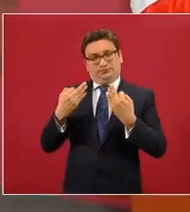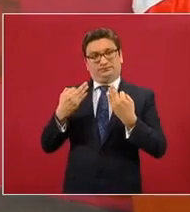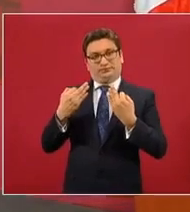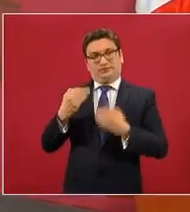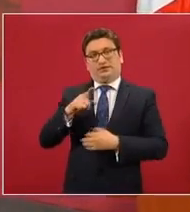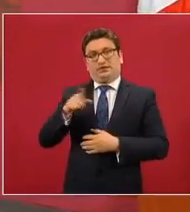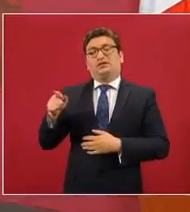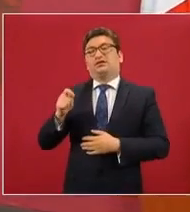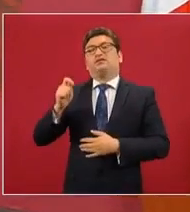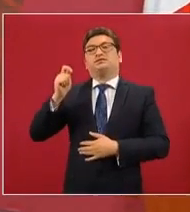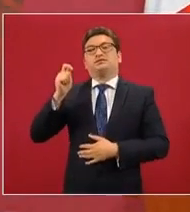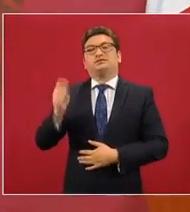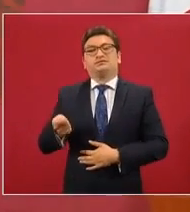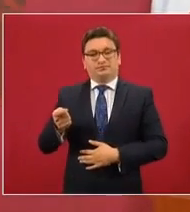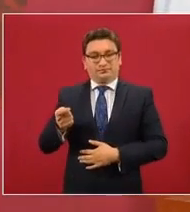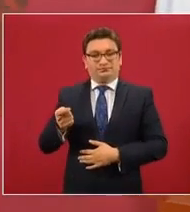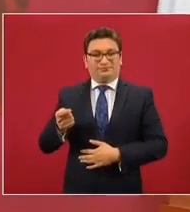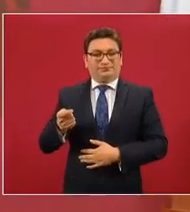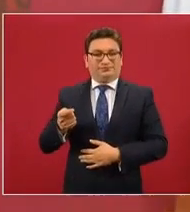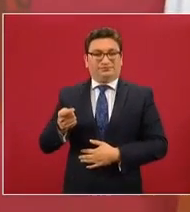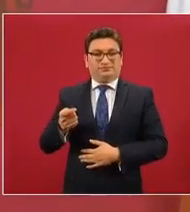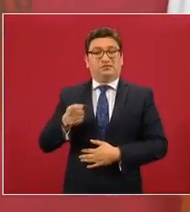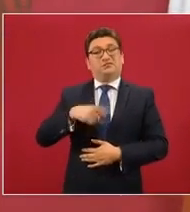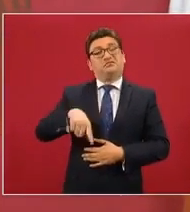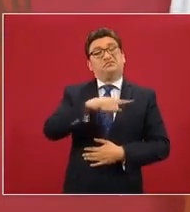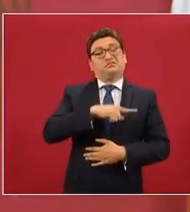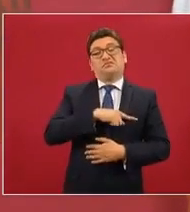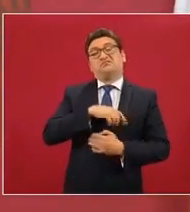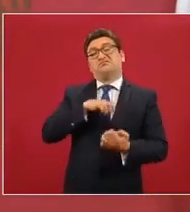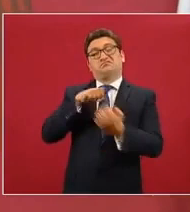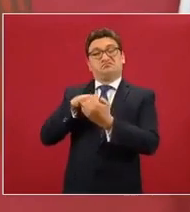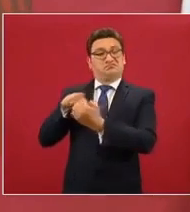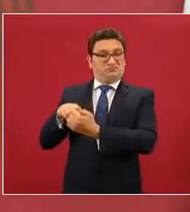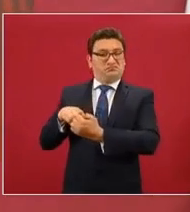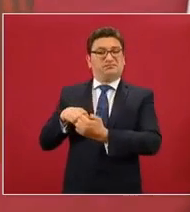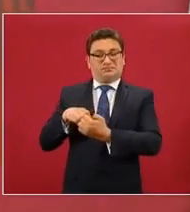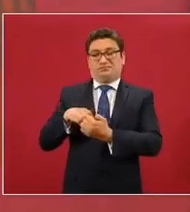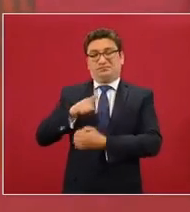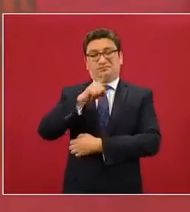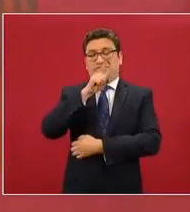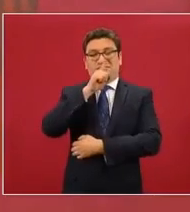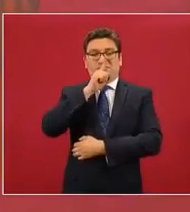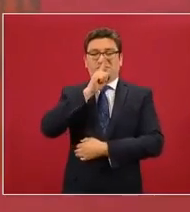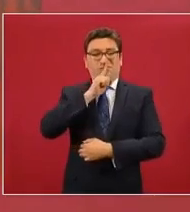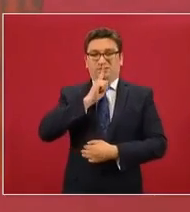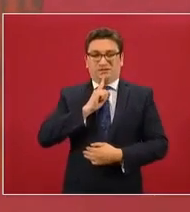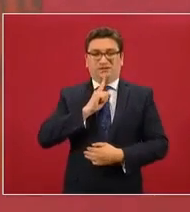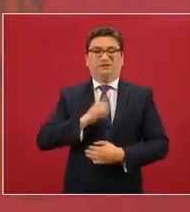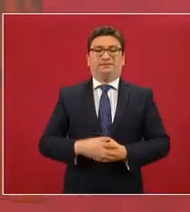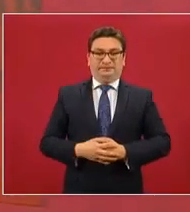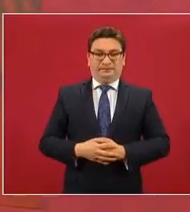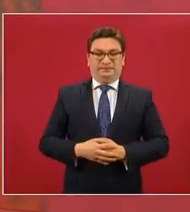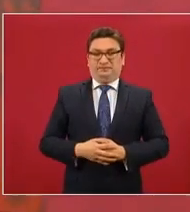que todo fue pues un engaño, una mentira, que